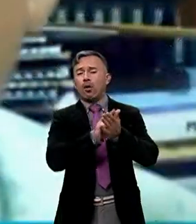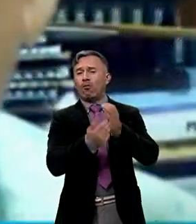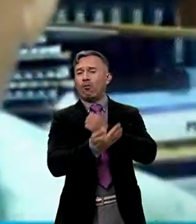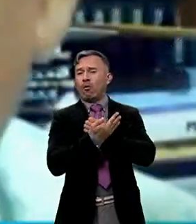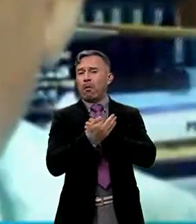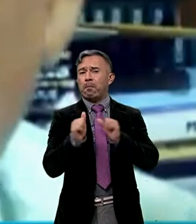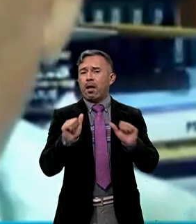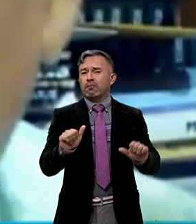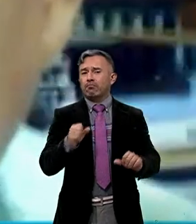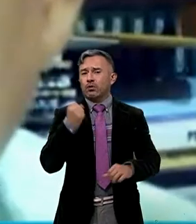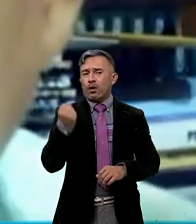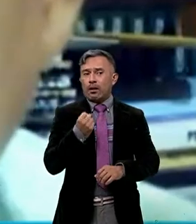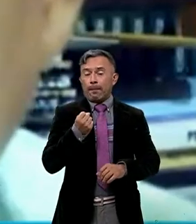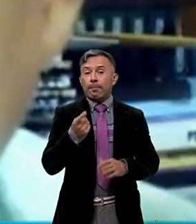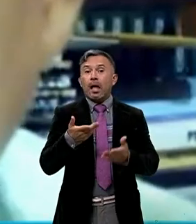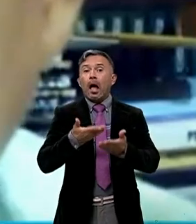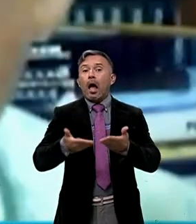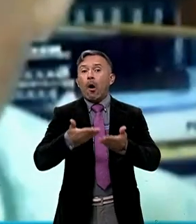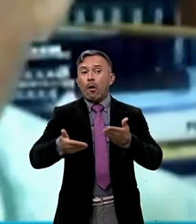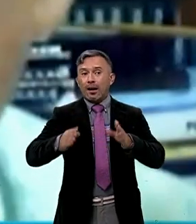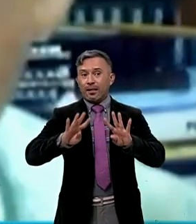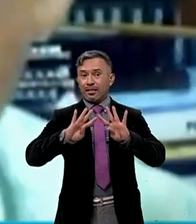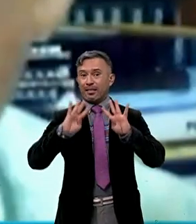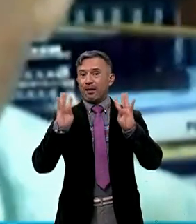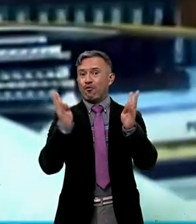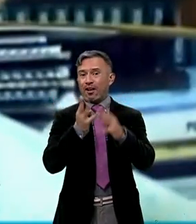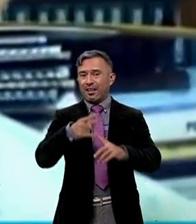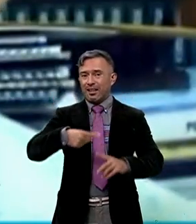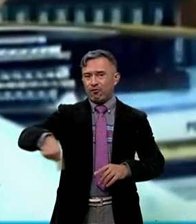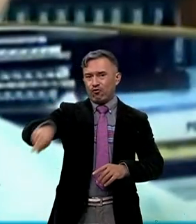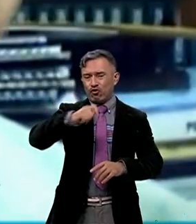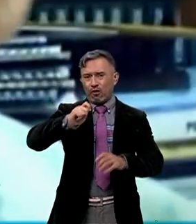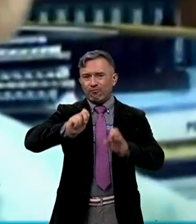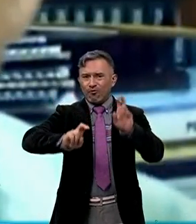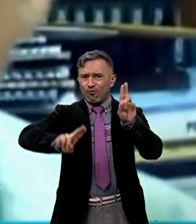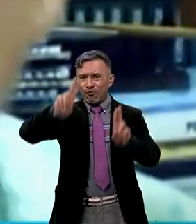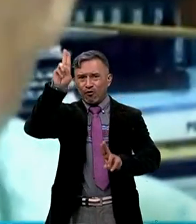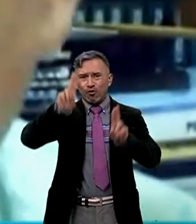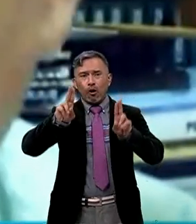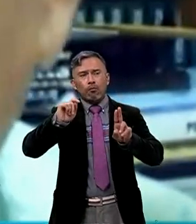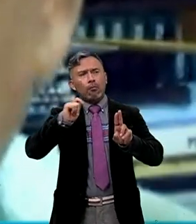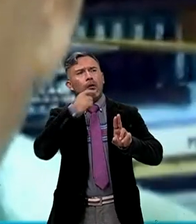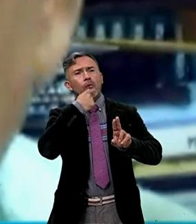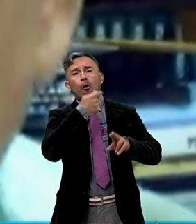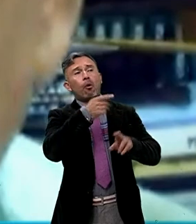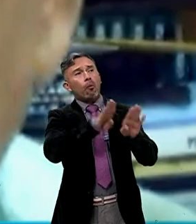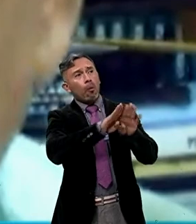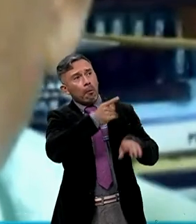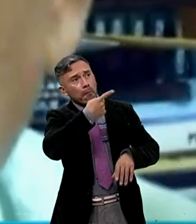en esta herradura de la democracia que alzan sus voces como emisarios serviles